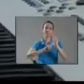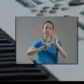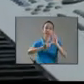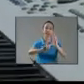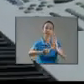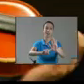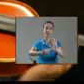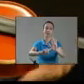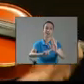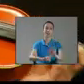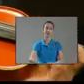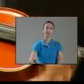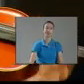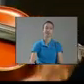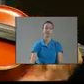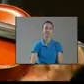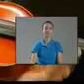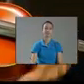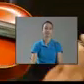presencia,